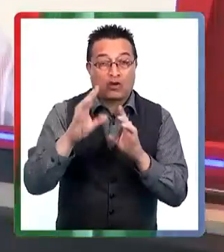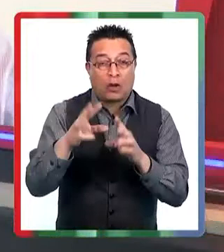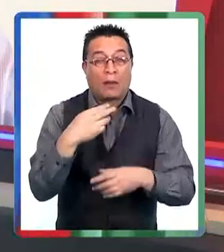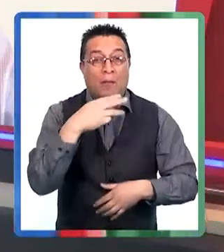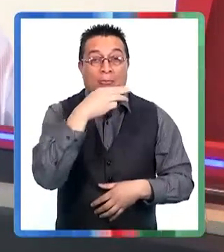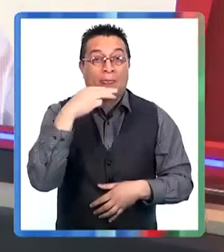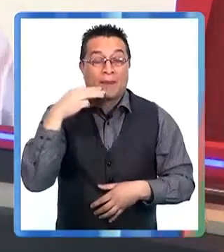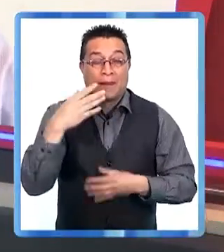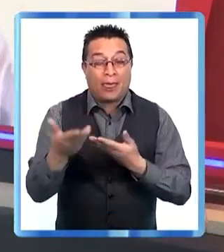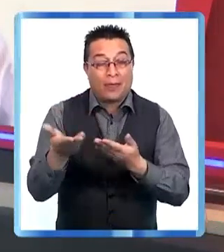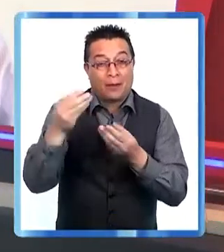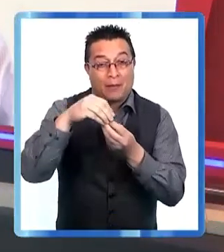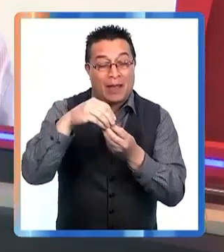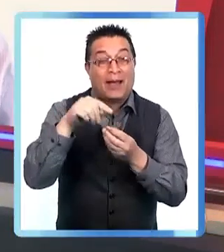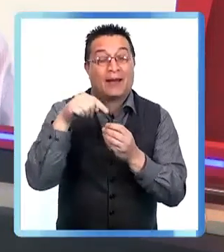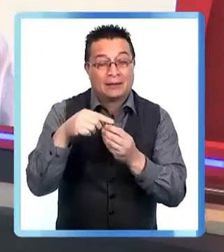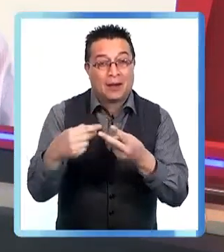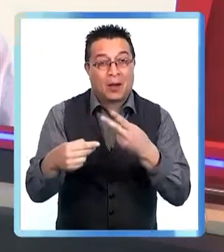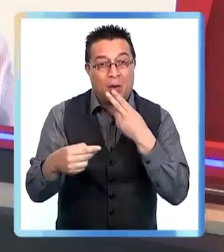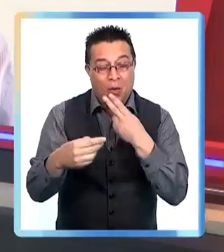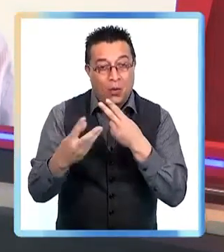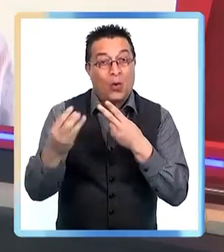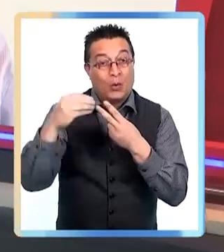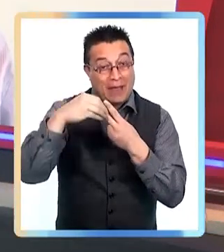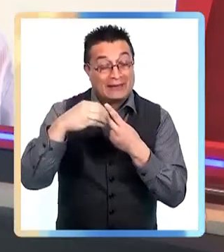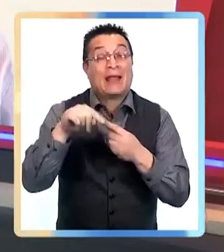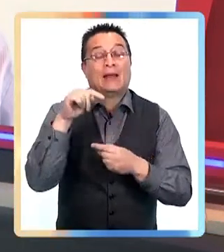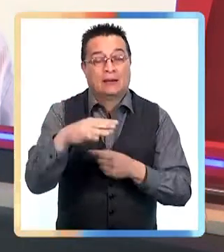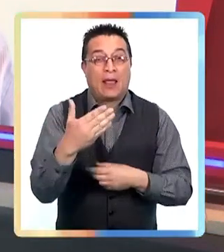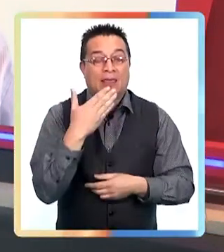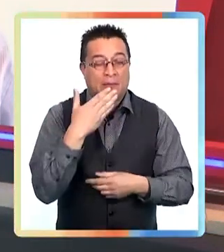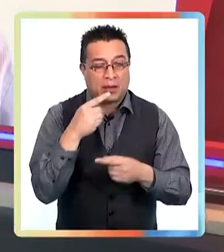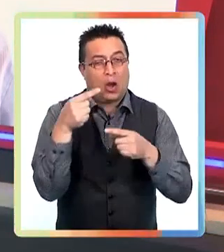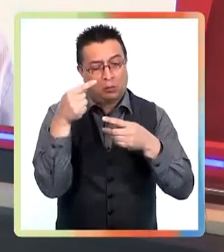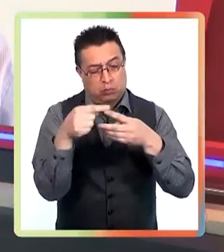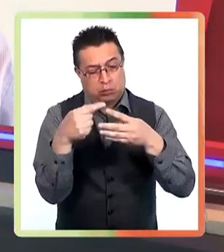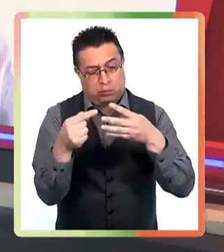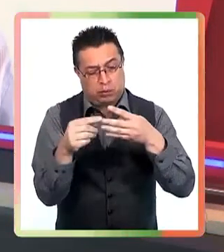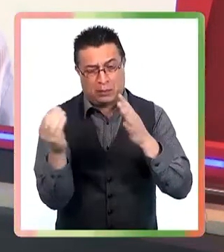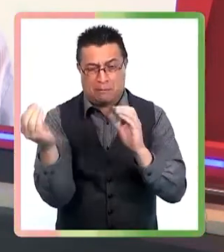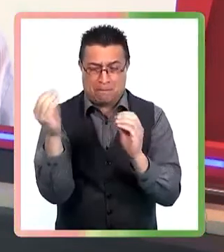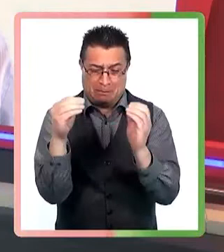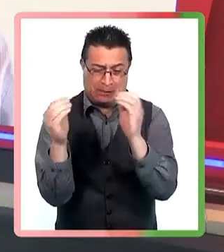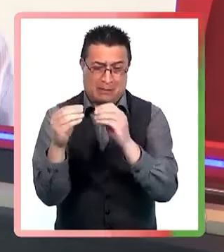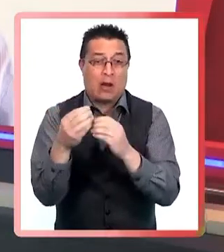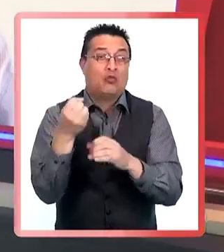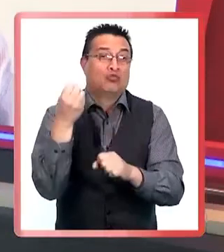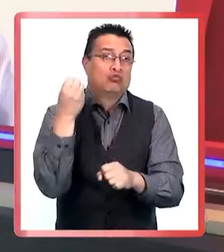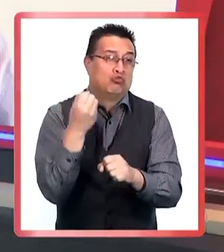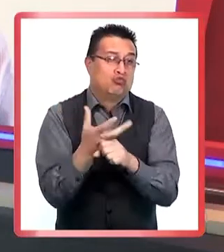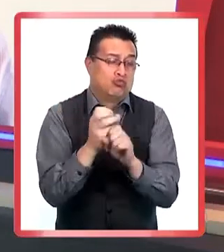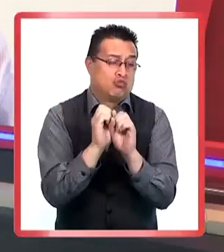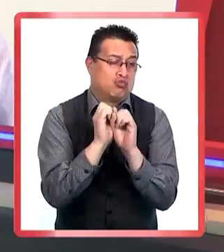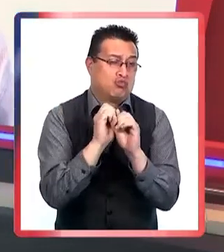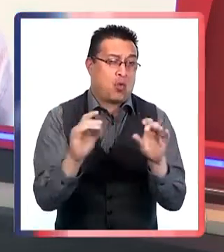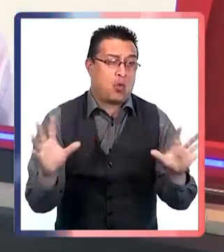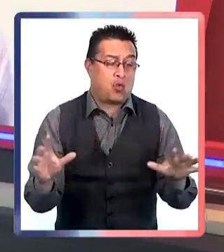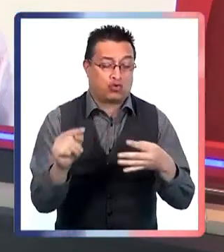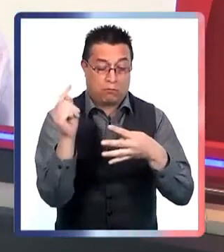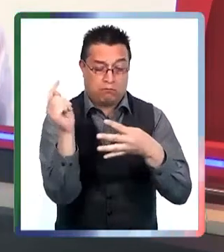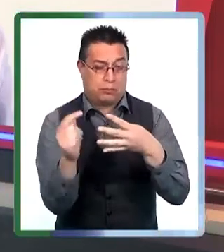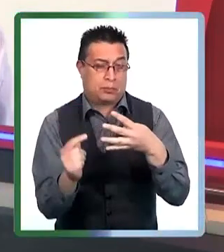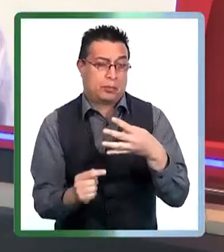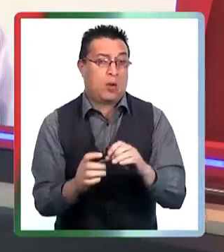el sabor que se le añade como un adictivo, sino que la cantidad de sustancias son enormes, son